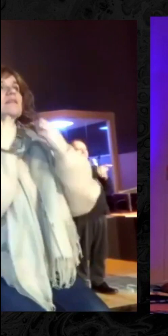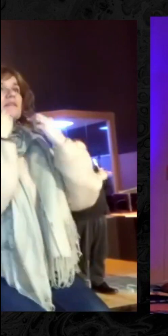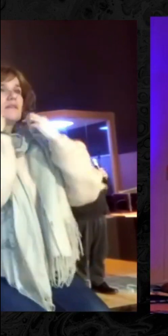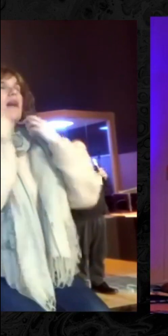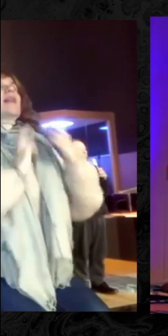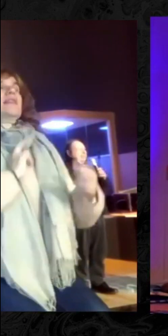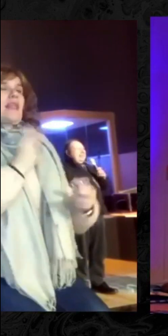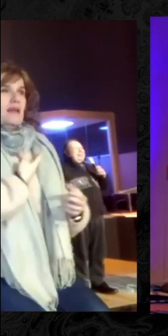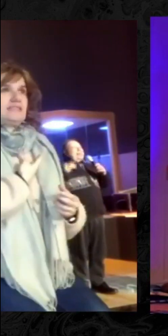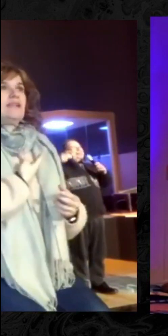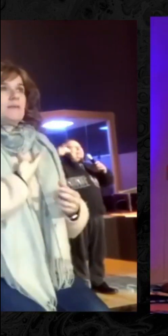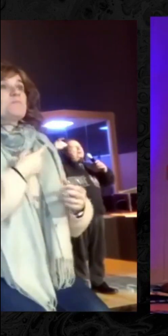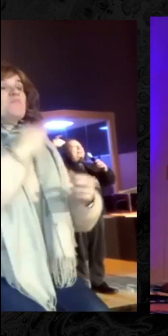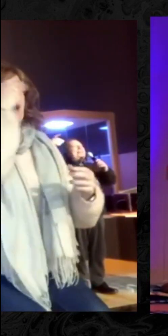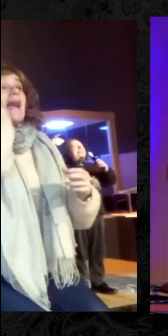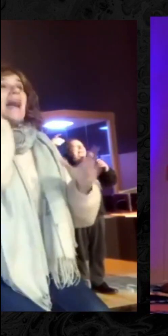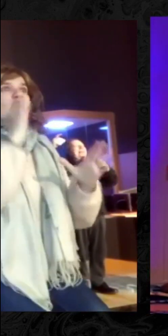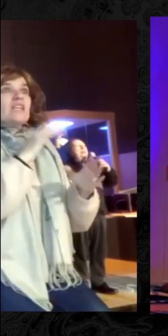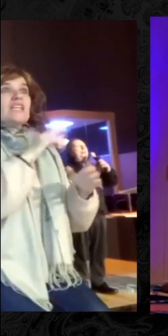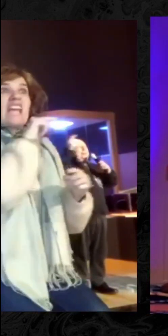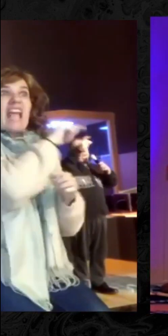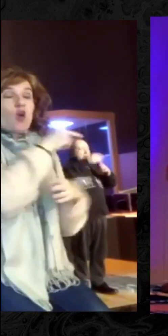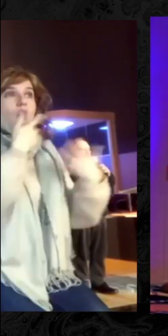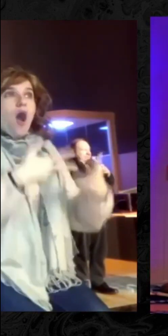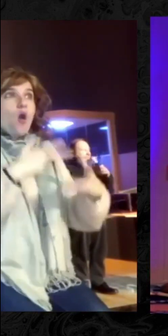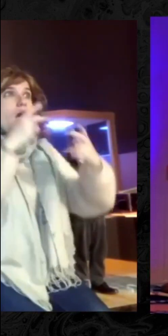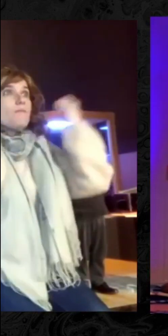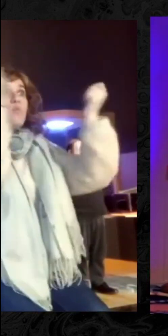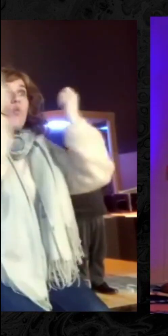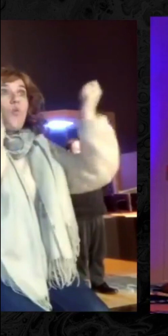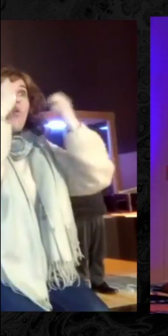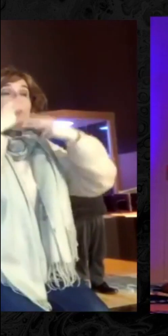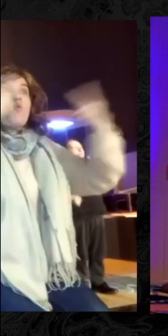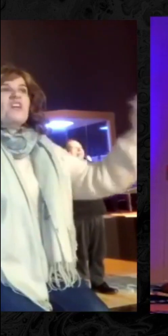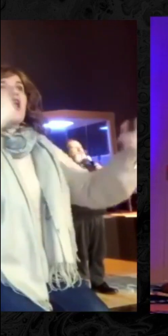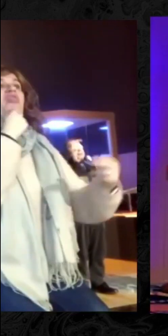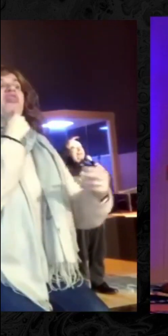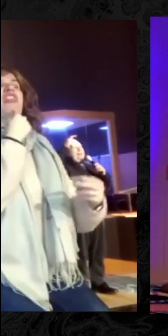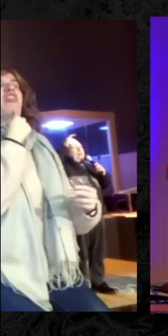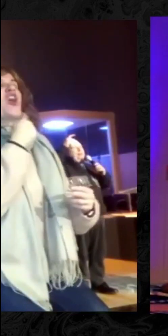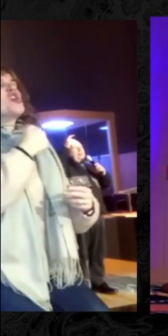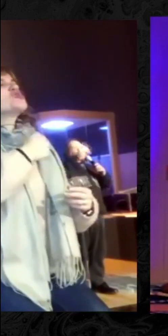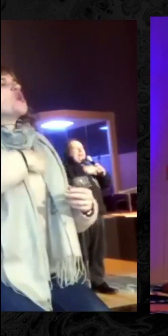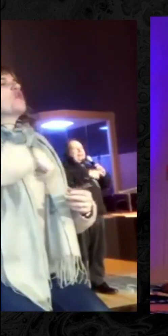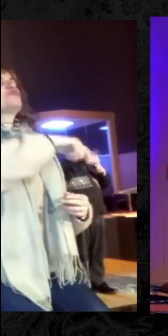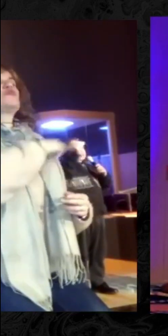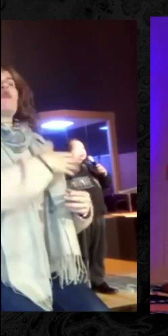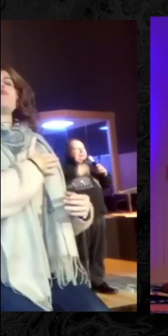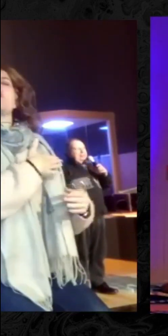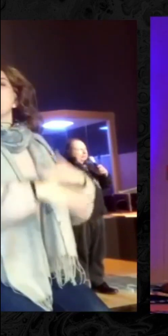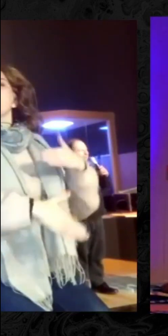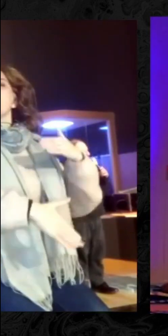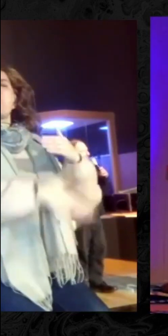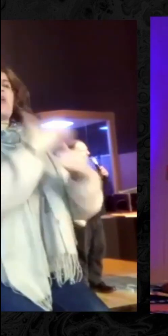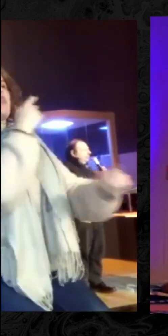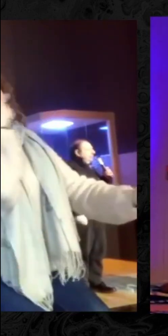quiere la destrucción de la familia reprendemos al eje TV en el nombre de Jesús lo reprendo los actos y los hechos fuera y que me metan preso